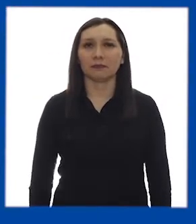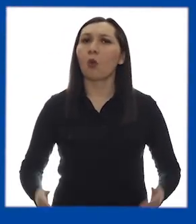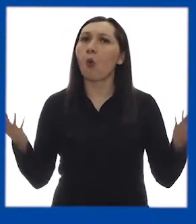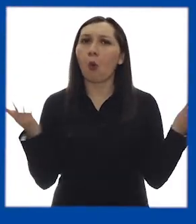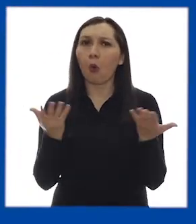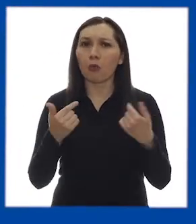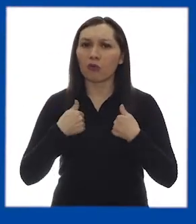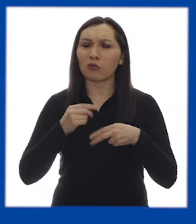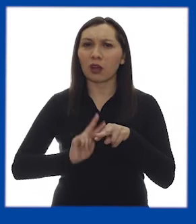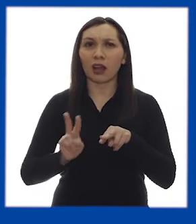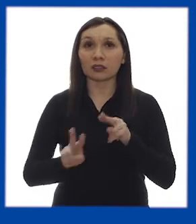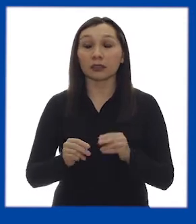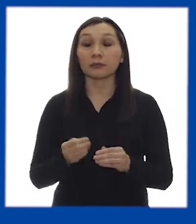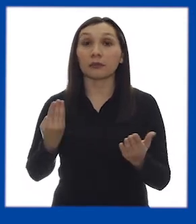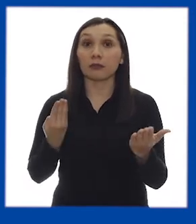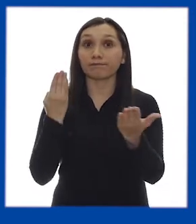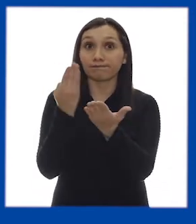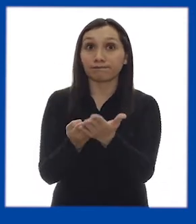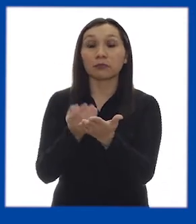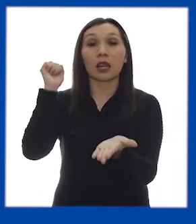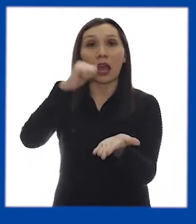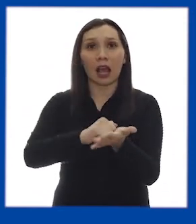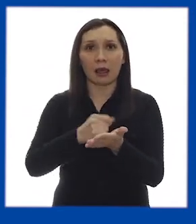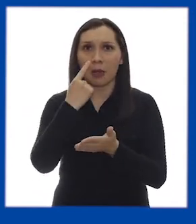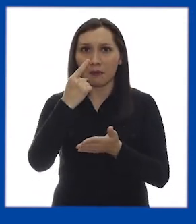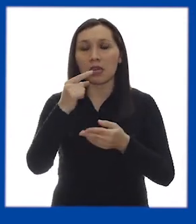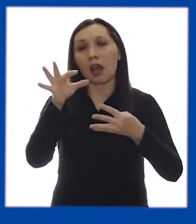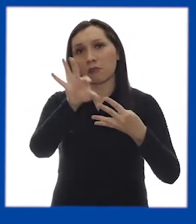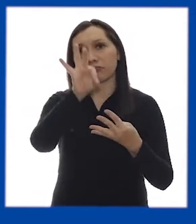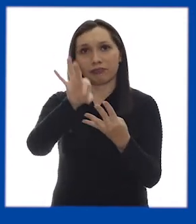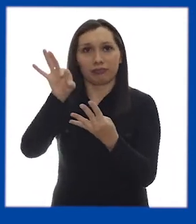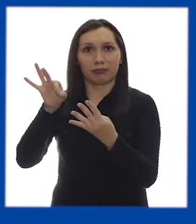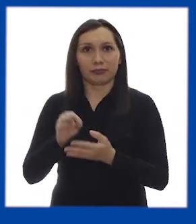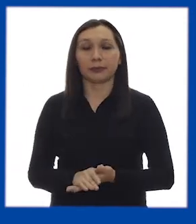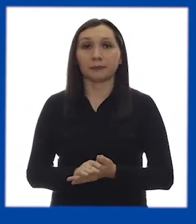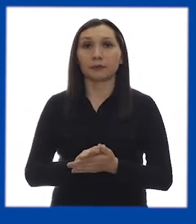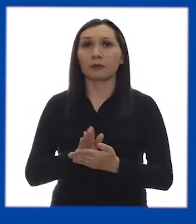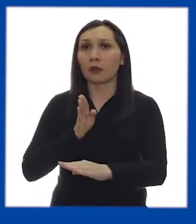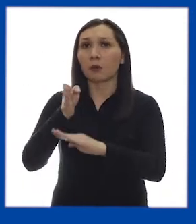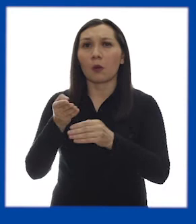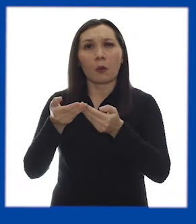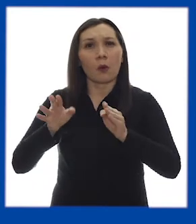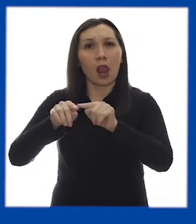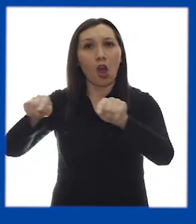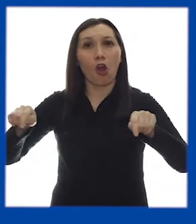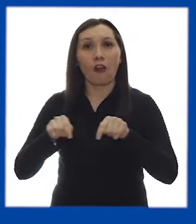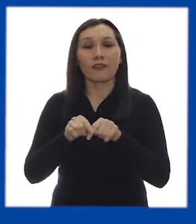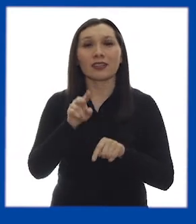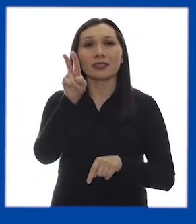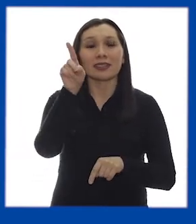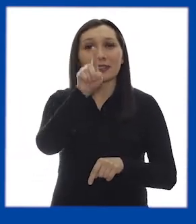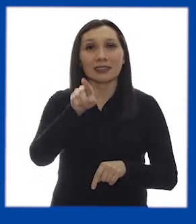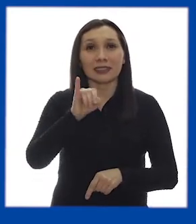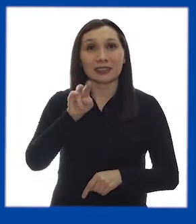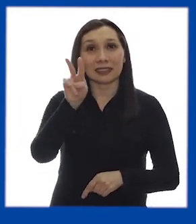¿Cómo debo hacerlo? Para presentar un reclamo están las siguientes alternativas. Concurrir a cualquier oficina de la CIS